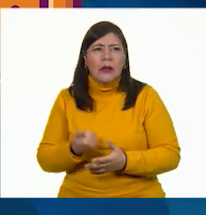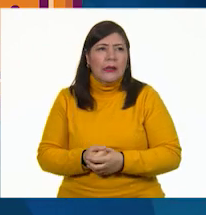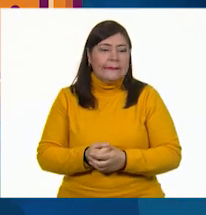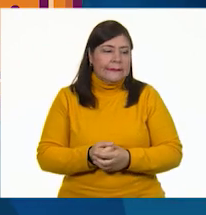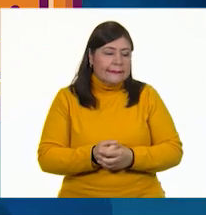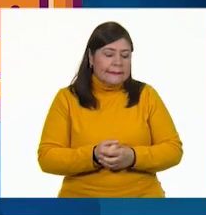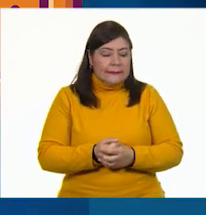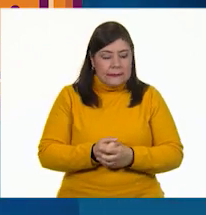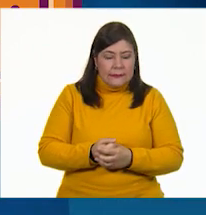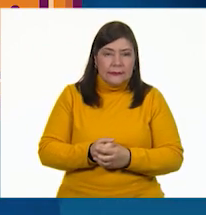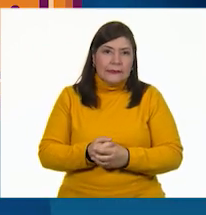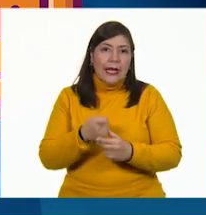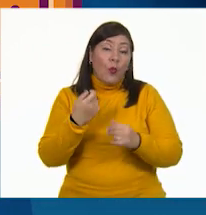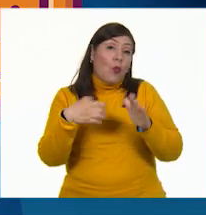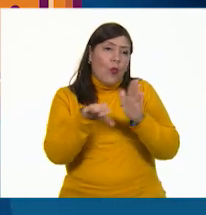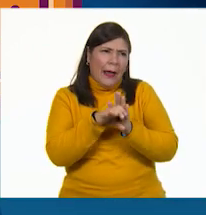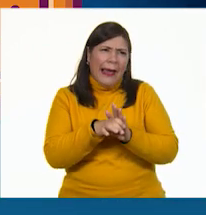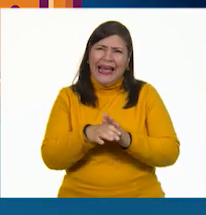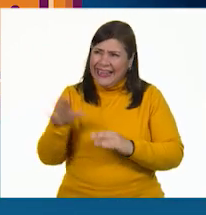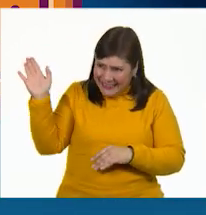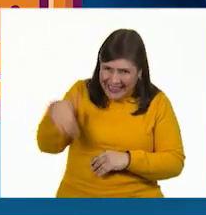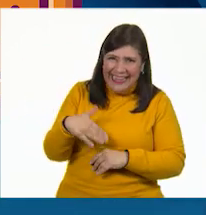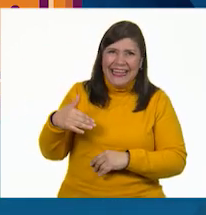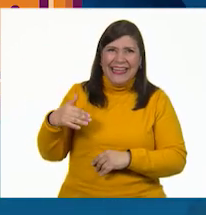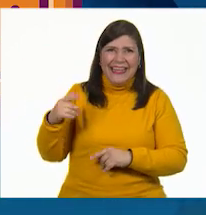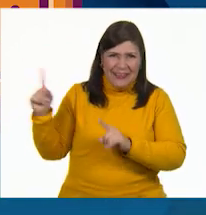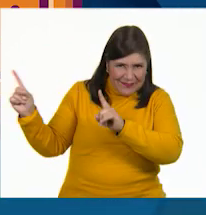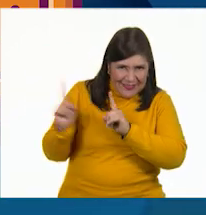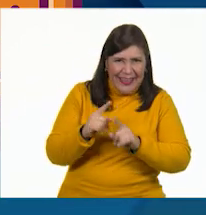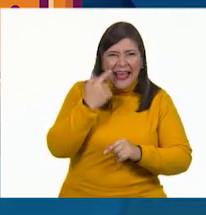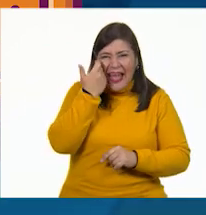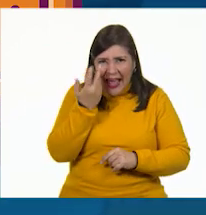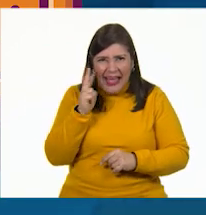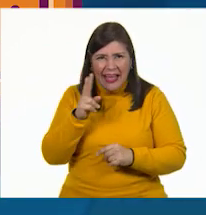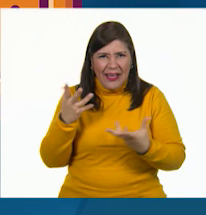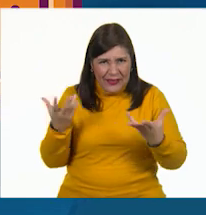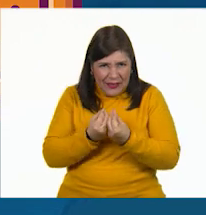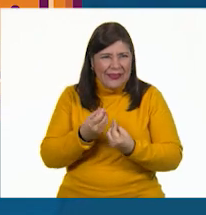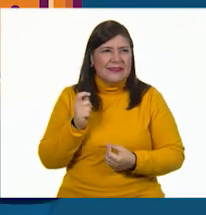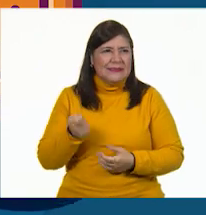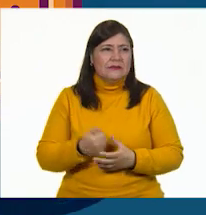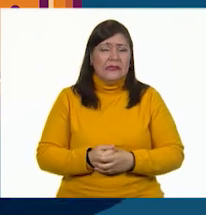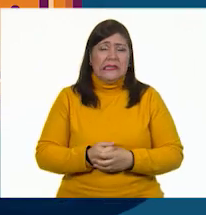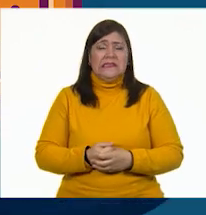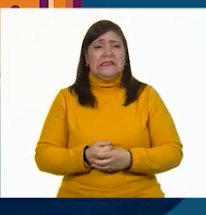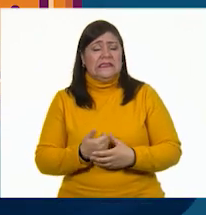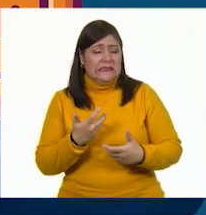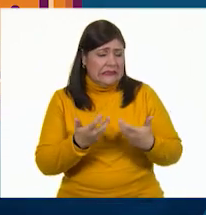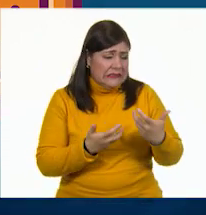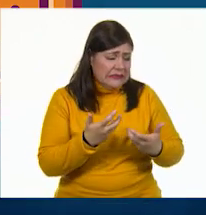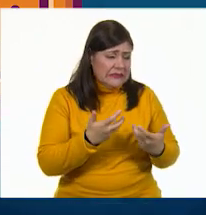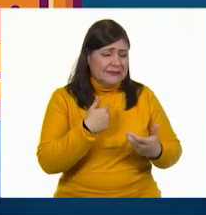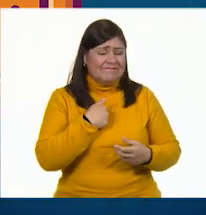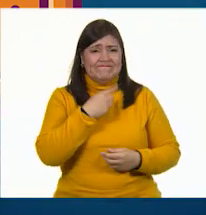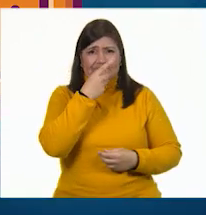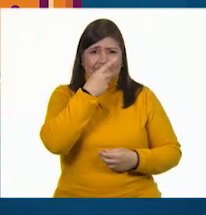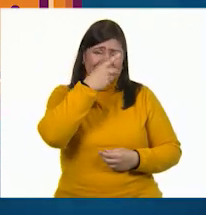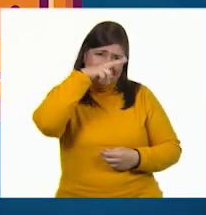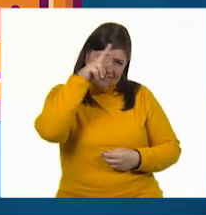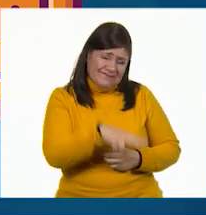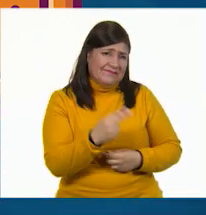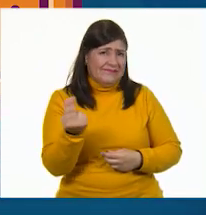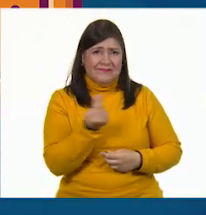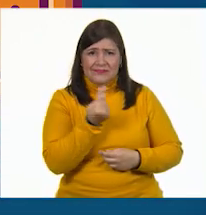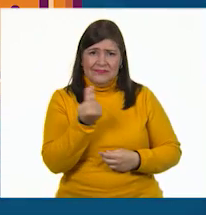En su cuarto. Pues tráelo. Es que... les tengo que decir la verdad.